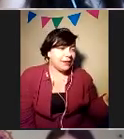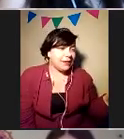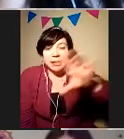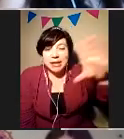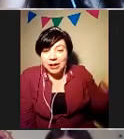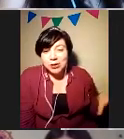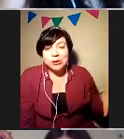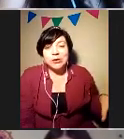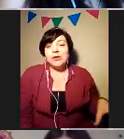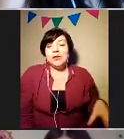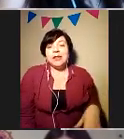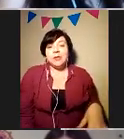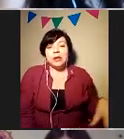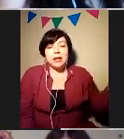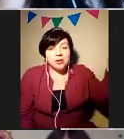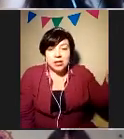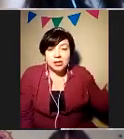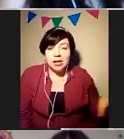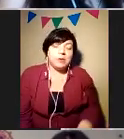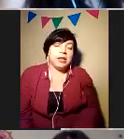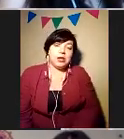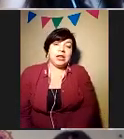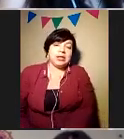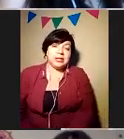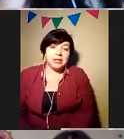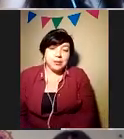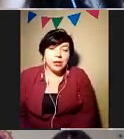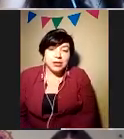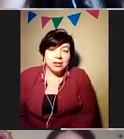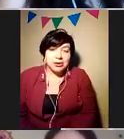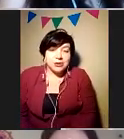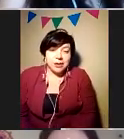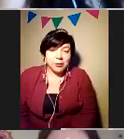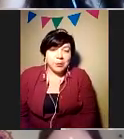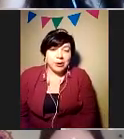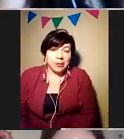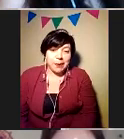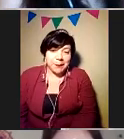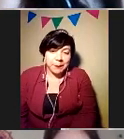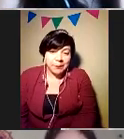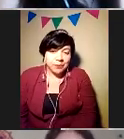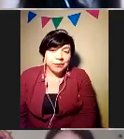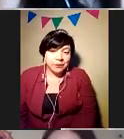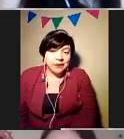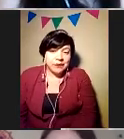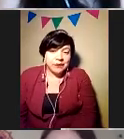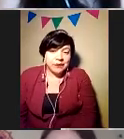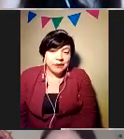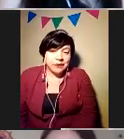página y hay tours en los que con cada maniquí, con sus vestimentas, con ciertas explicaciones. Está muy sí, entretenido. Y a veces la gente cree que como que no